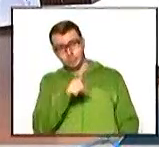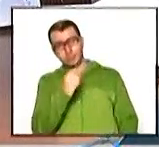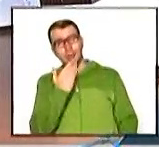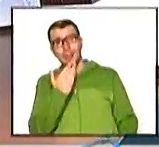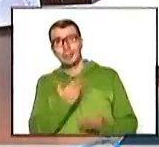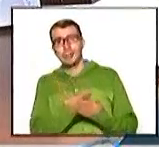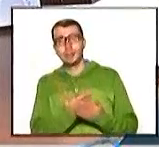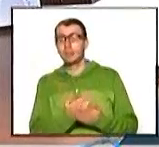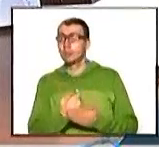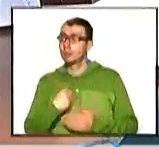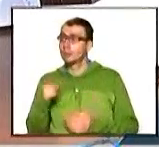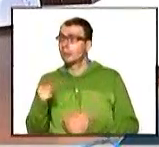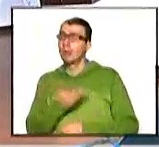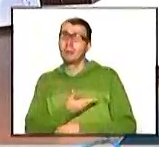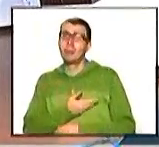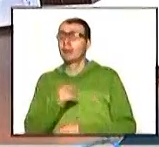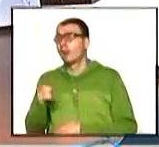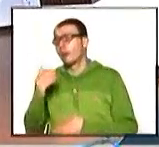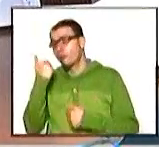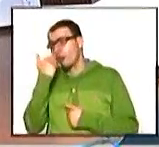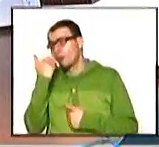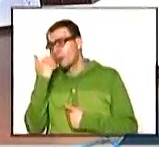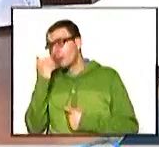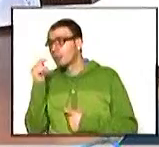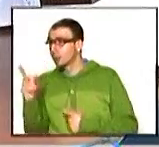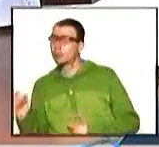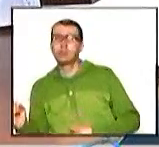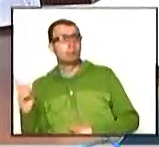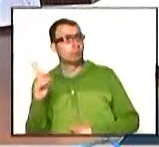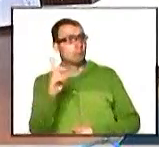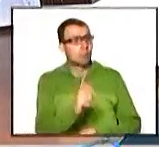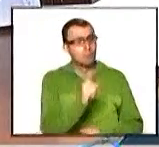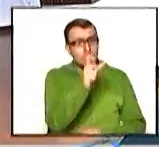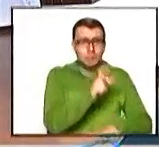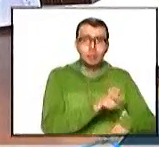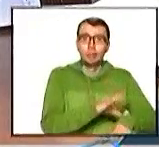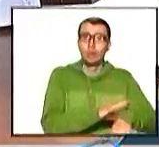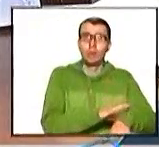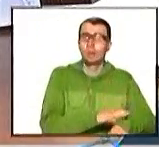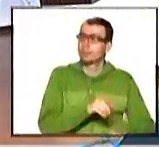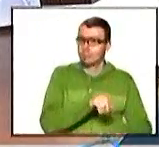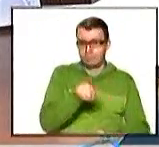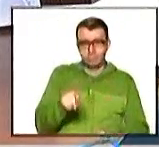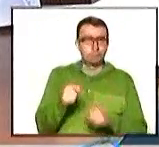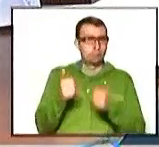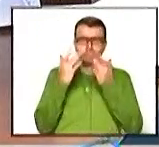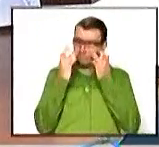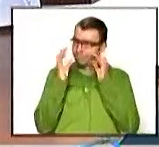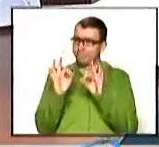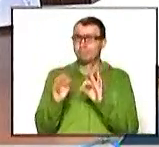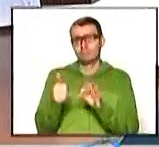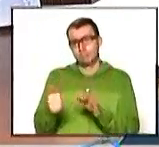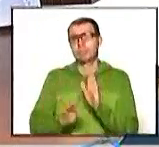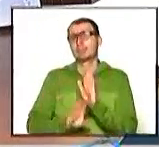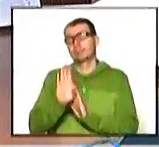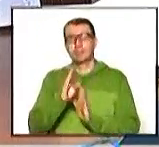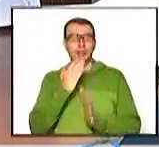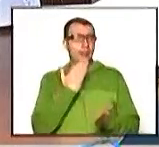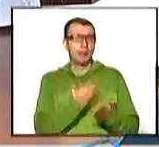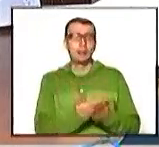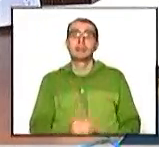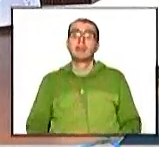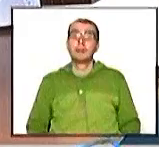porque le llevé a mi mamá muy enferma y me la tiene, pues, como dice el cuento, como una uva. Yes. Y